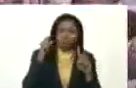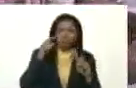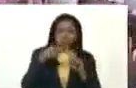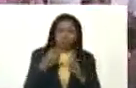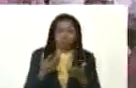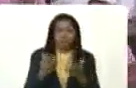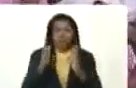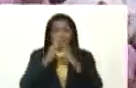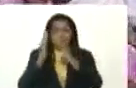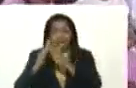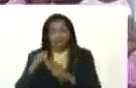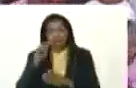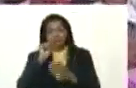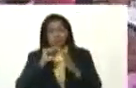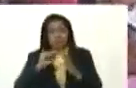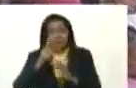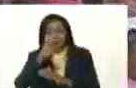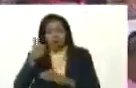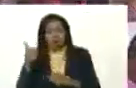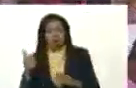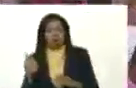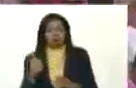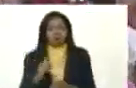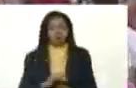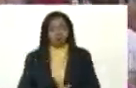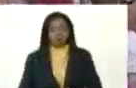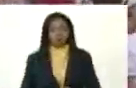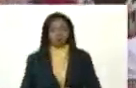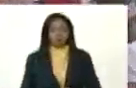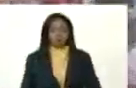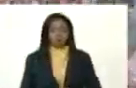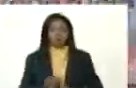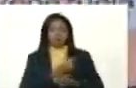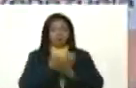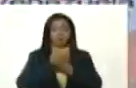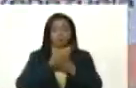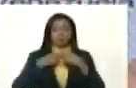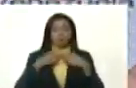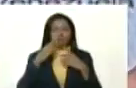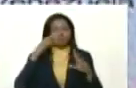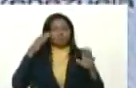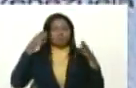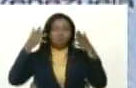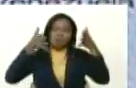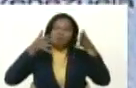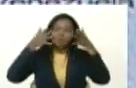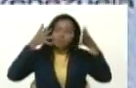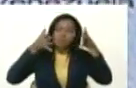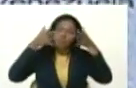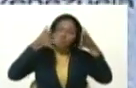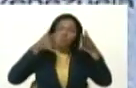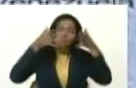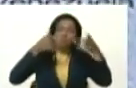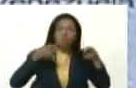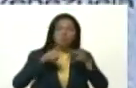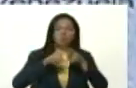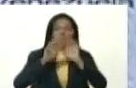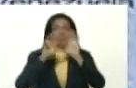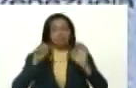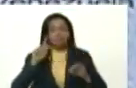por casa, cara por cara, con amor, con dedicación. Ahí